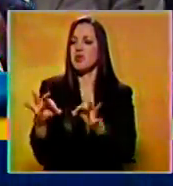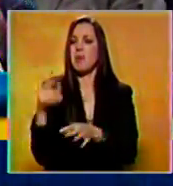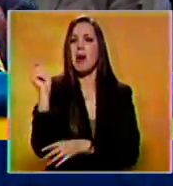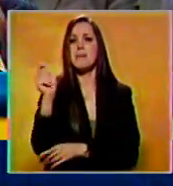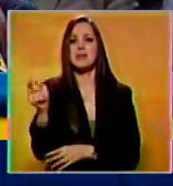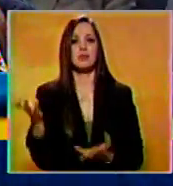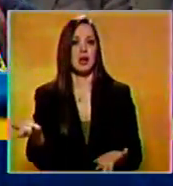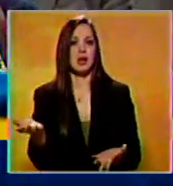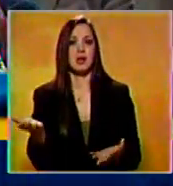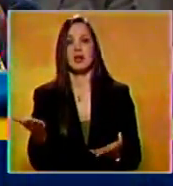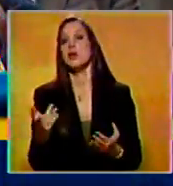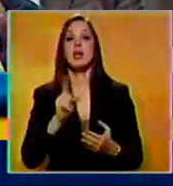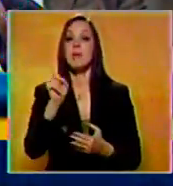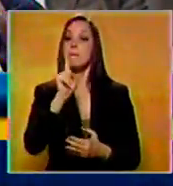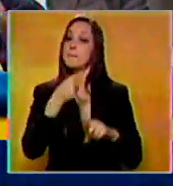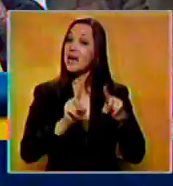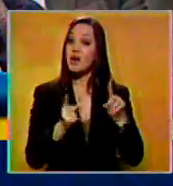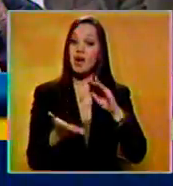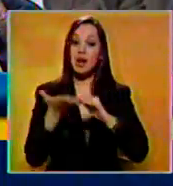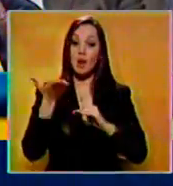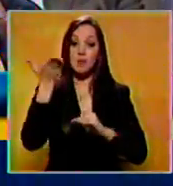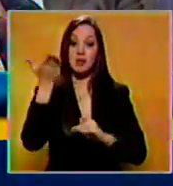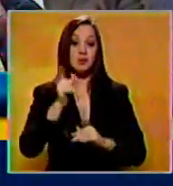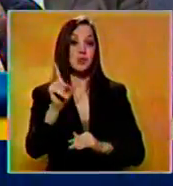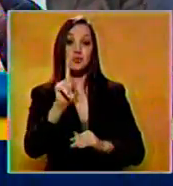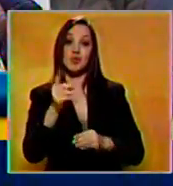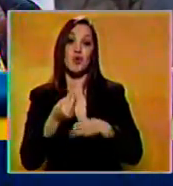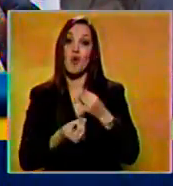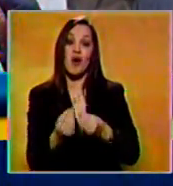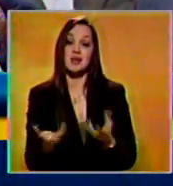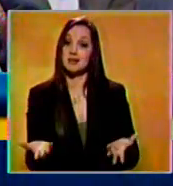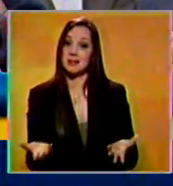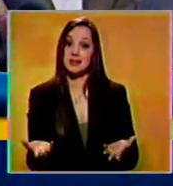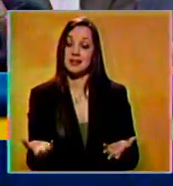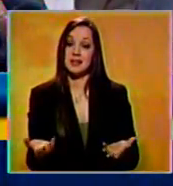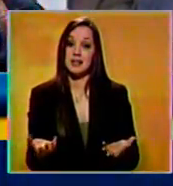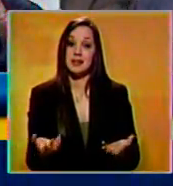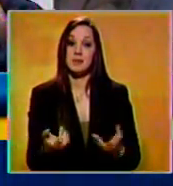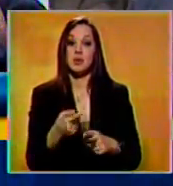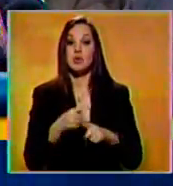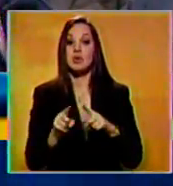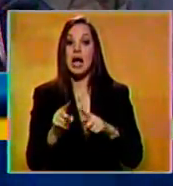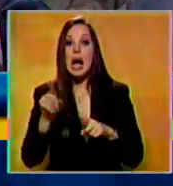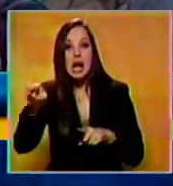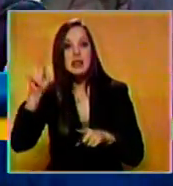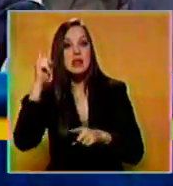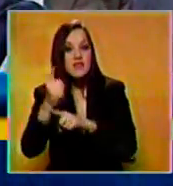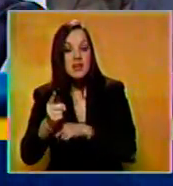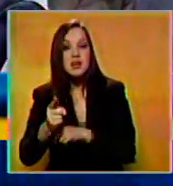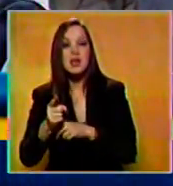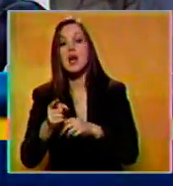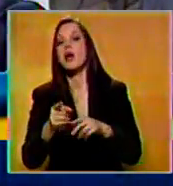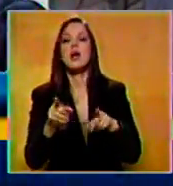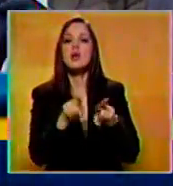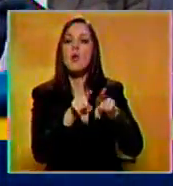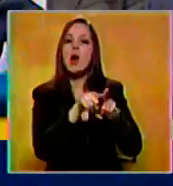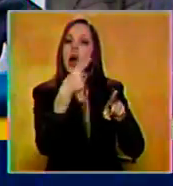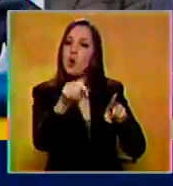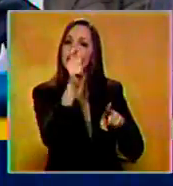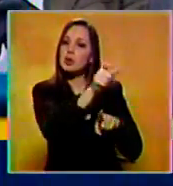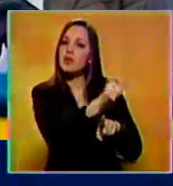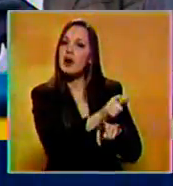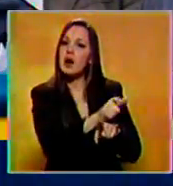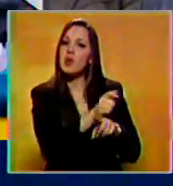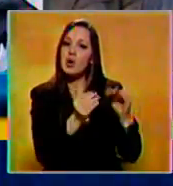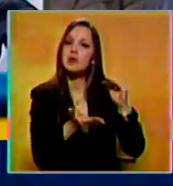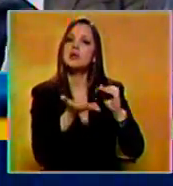los aumentos no lo hace de una manera discriminatoria. O sea, sin aplicarla sobre la base de lo mismo que le hacen a los trabajadores que tienen